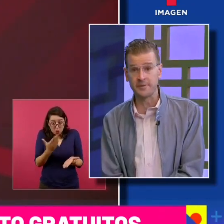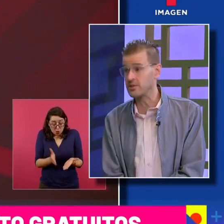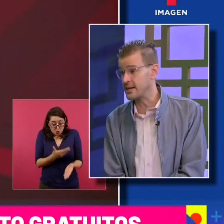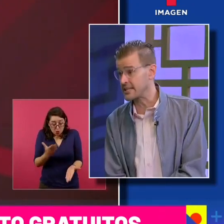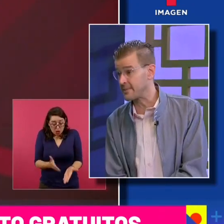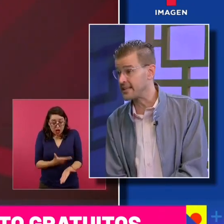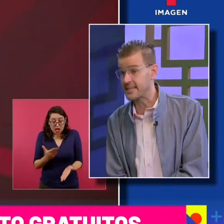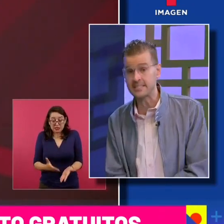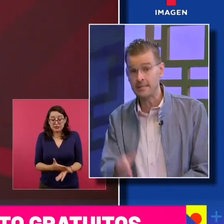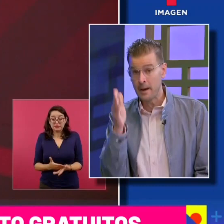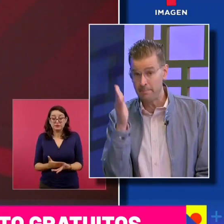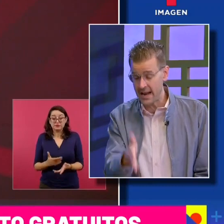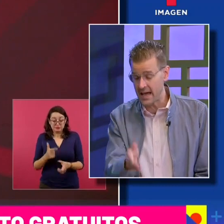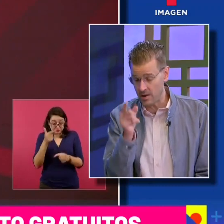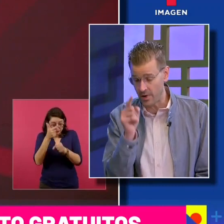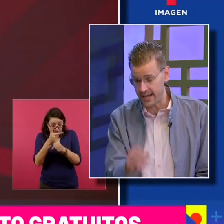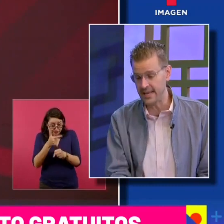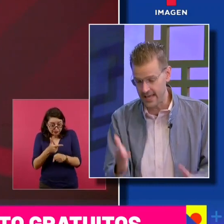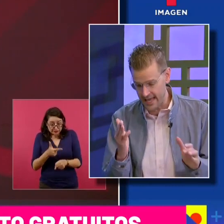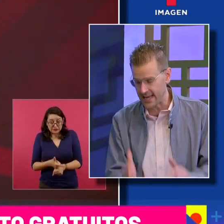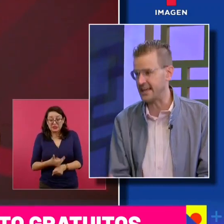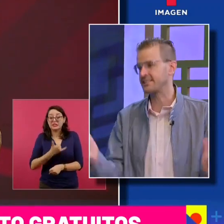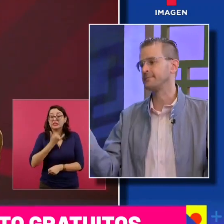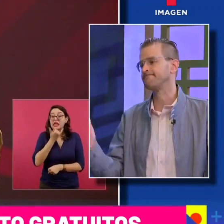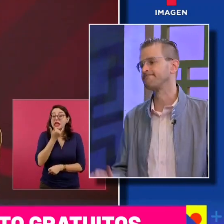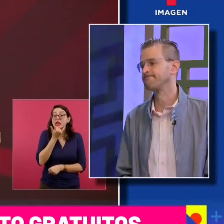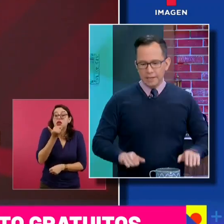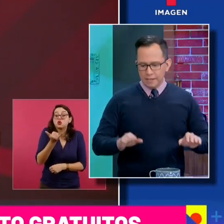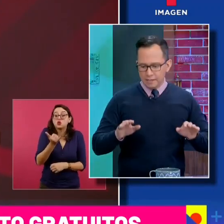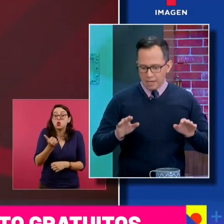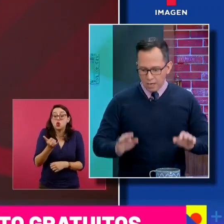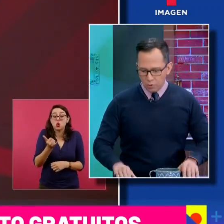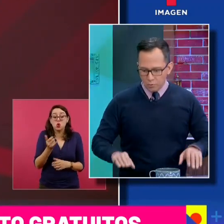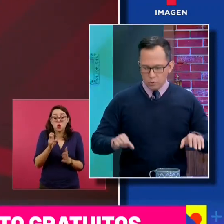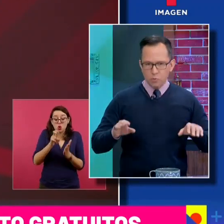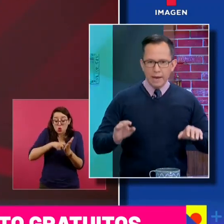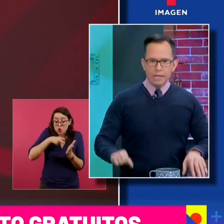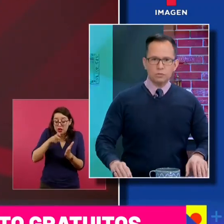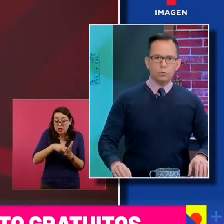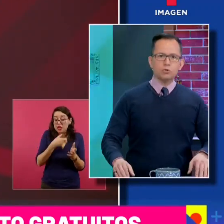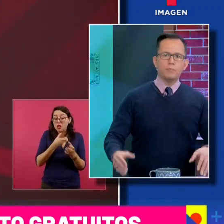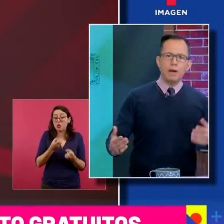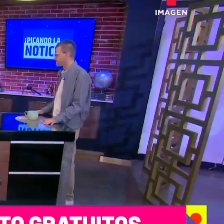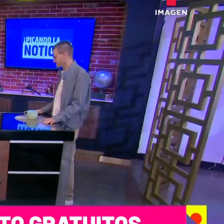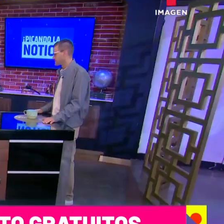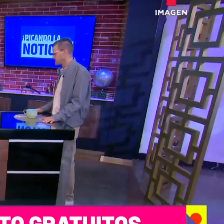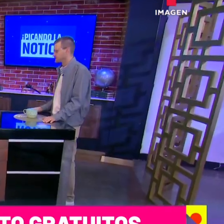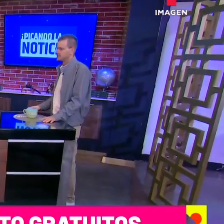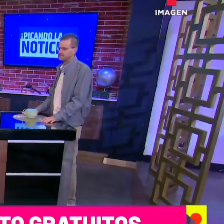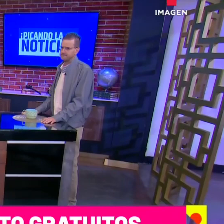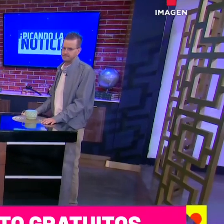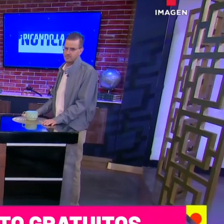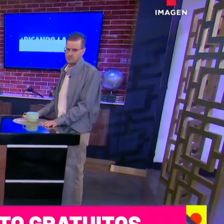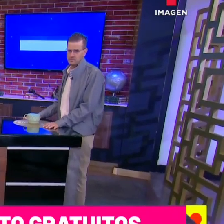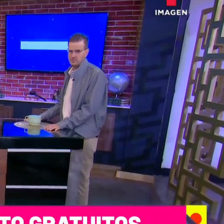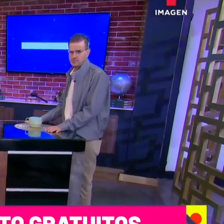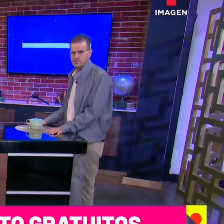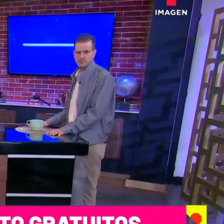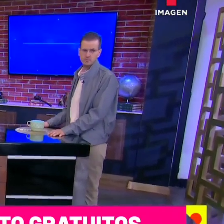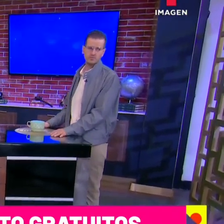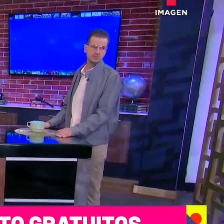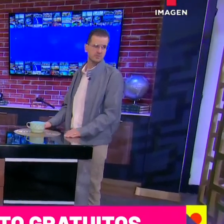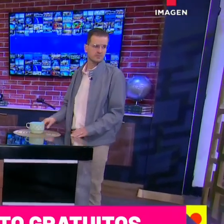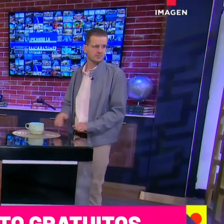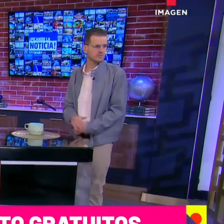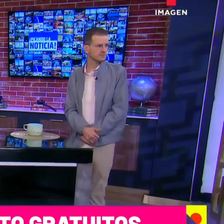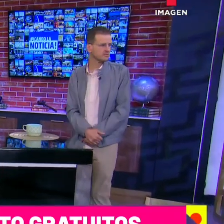señores profesores, las maestras, para corregir en clase. Padres, alumnos, maestros, claro. Vamos entre todos a leer los libros, a sacar